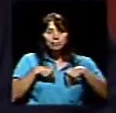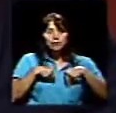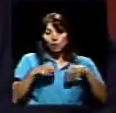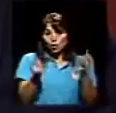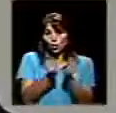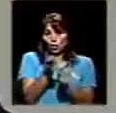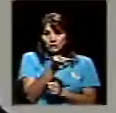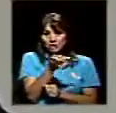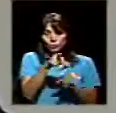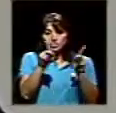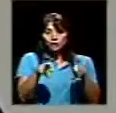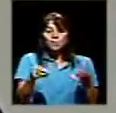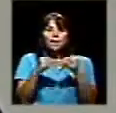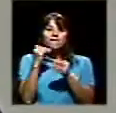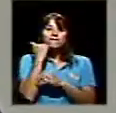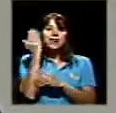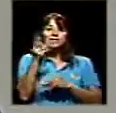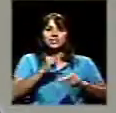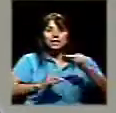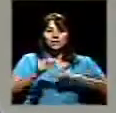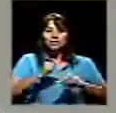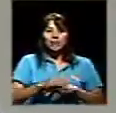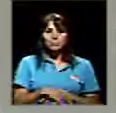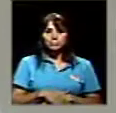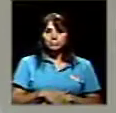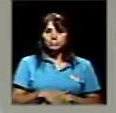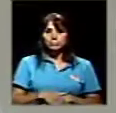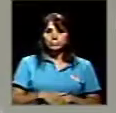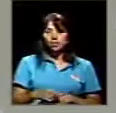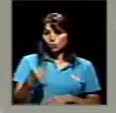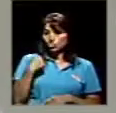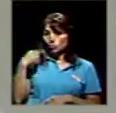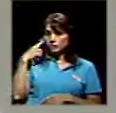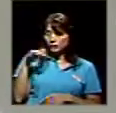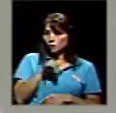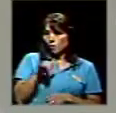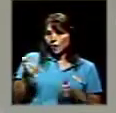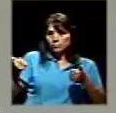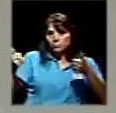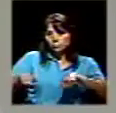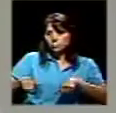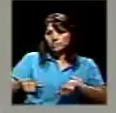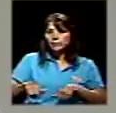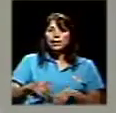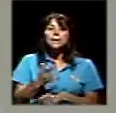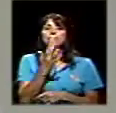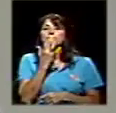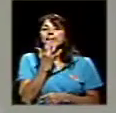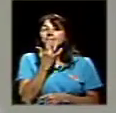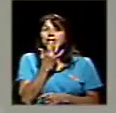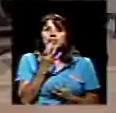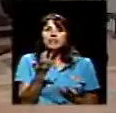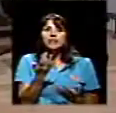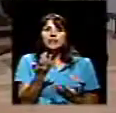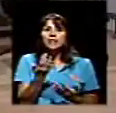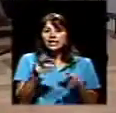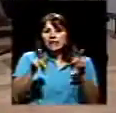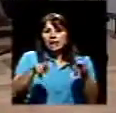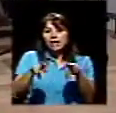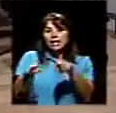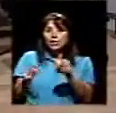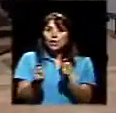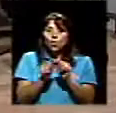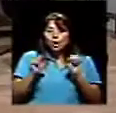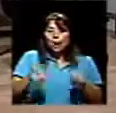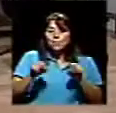cumplir. Yo coincido con Rubén en el sentido de que es preferible tener a la gente que tiene capacidad de decisión